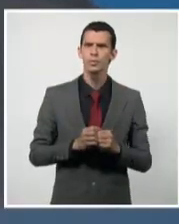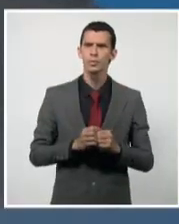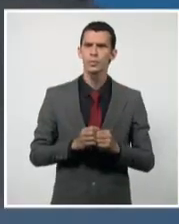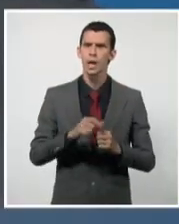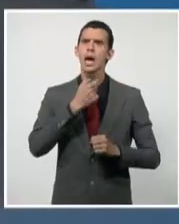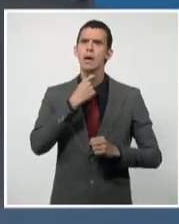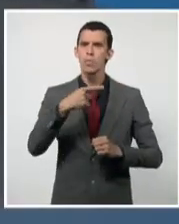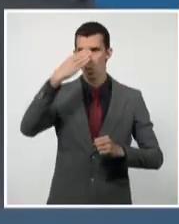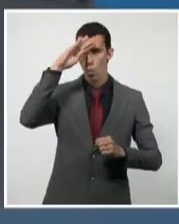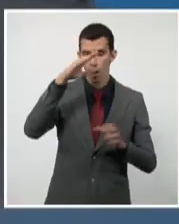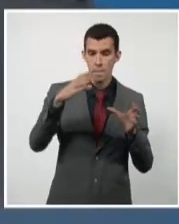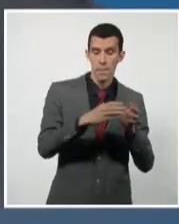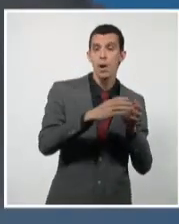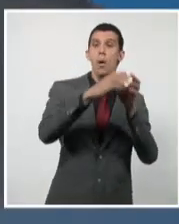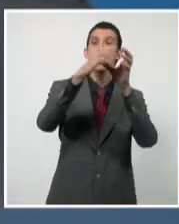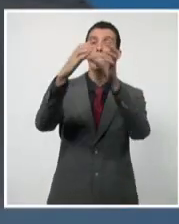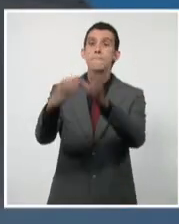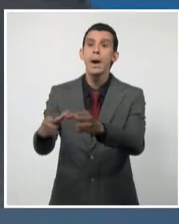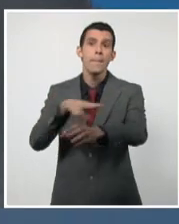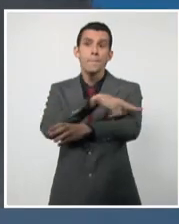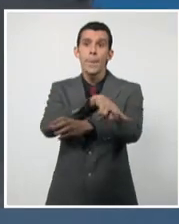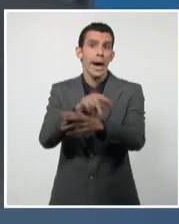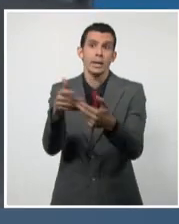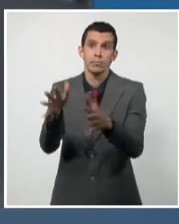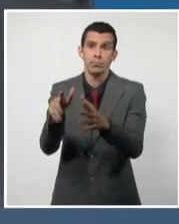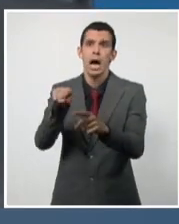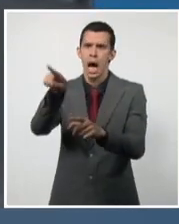nacionales y la fuerza médica